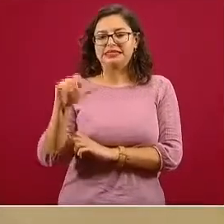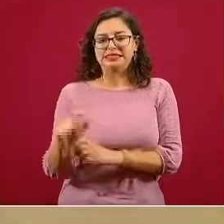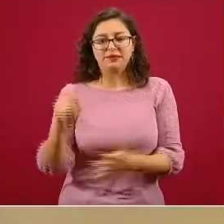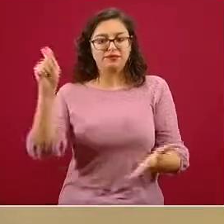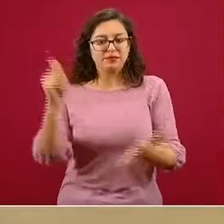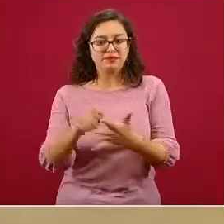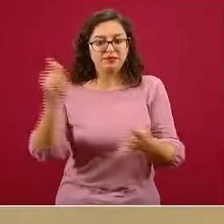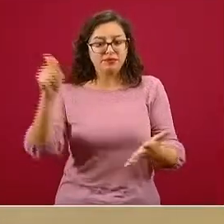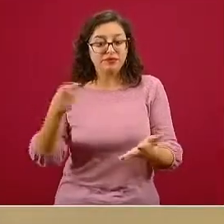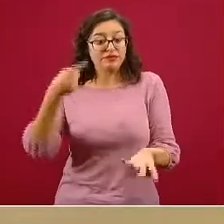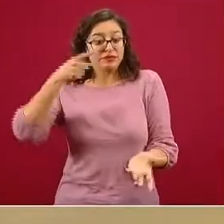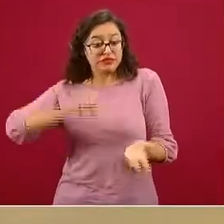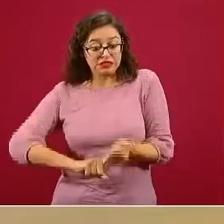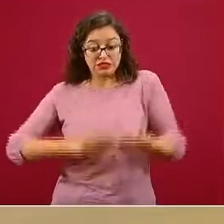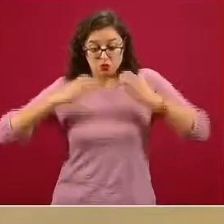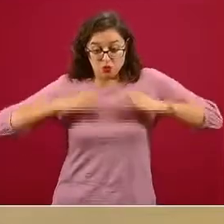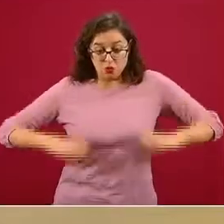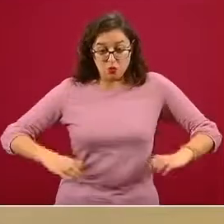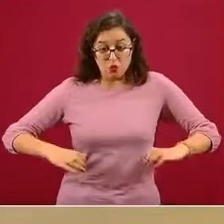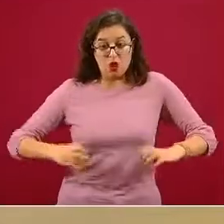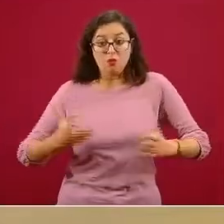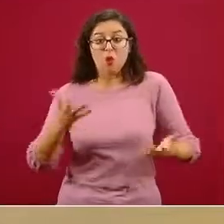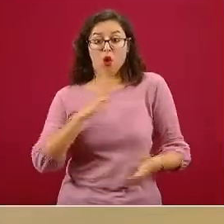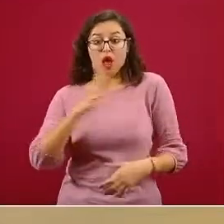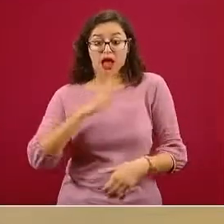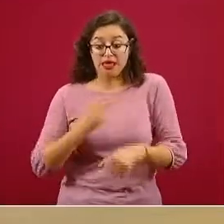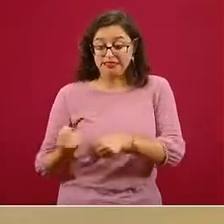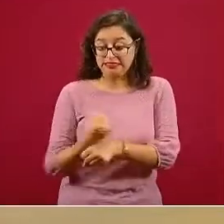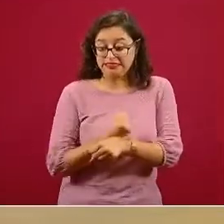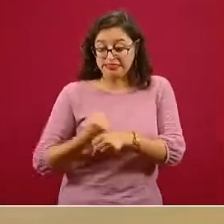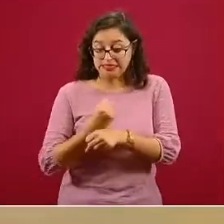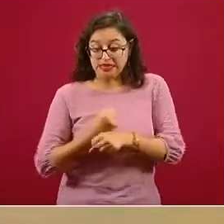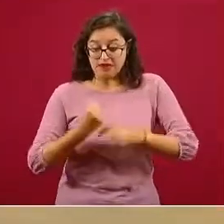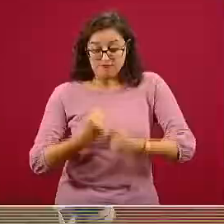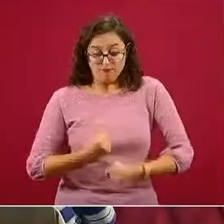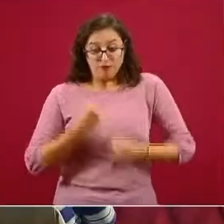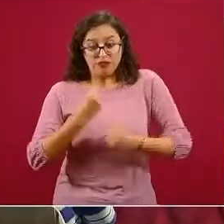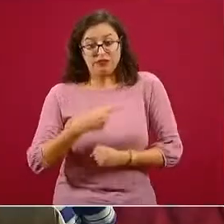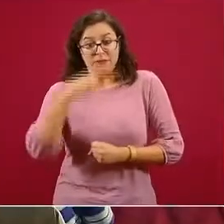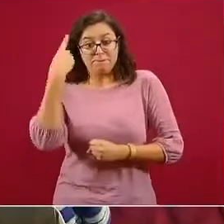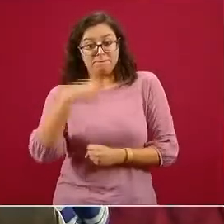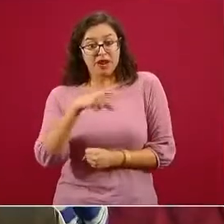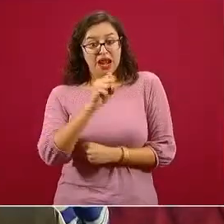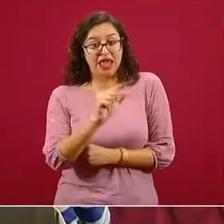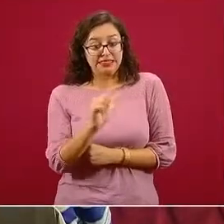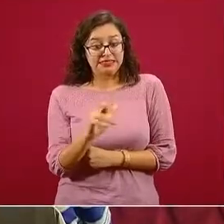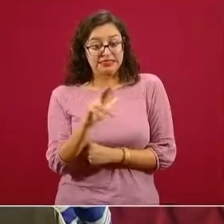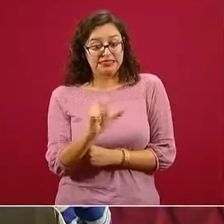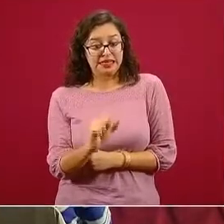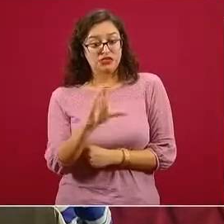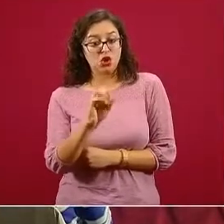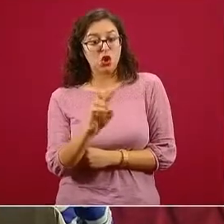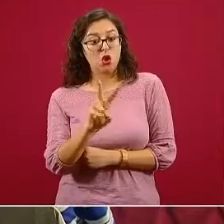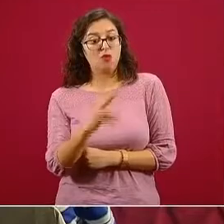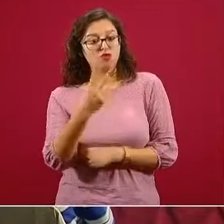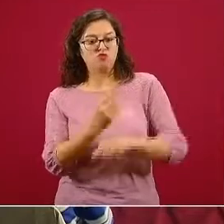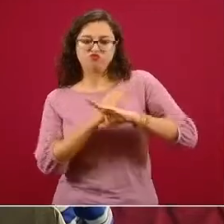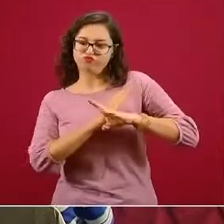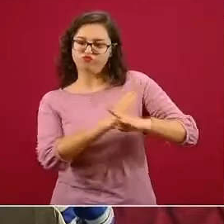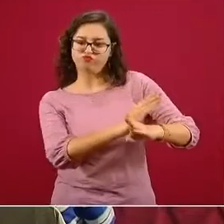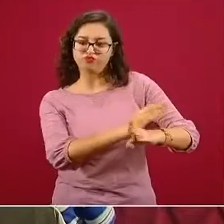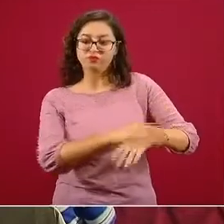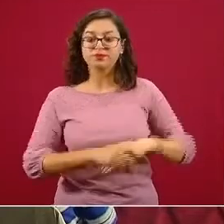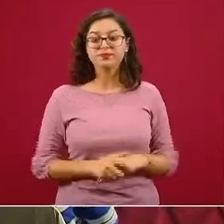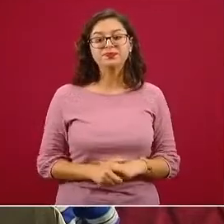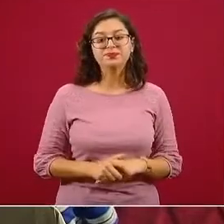tiene anticuerpos contra SARS-CoV-2. La que siguiente.